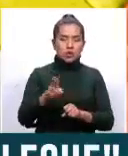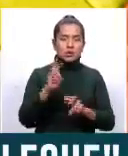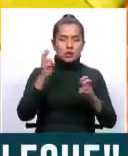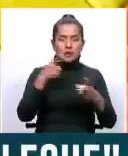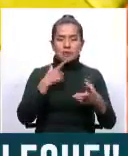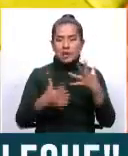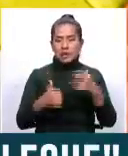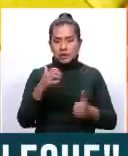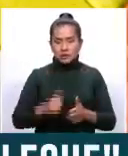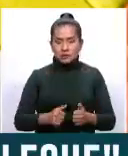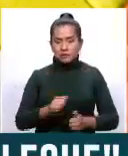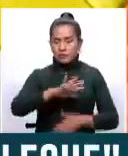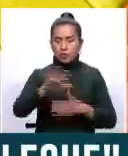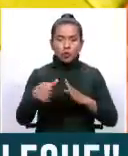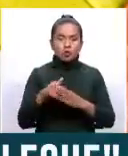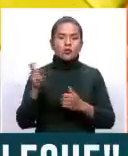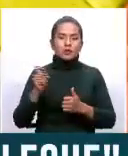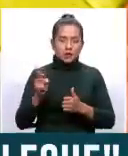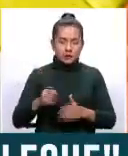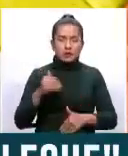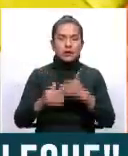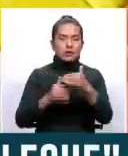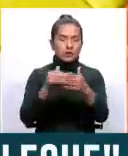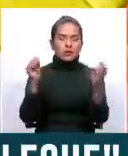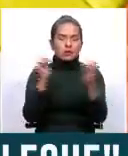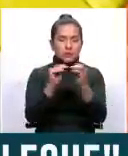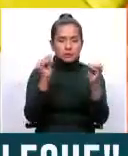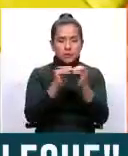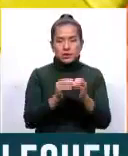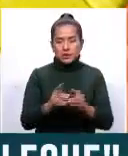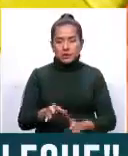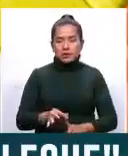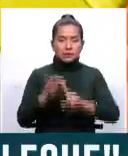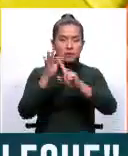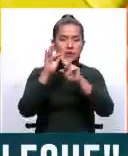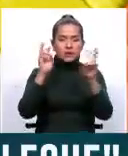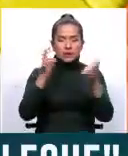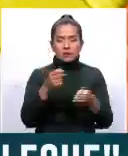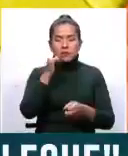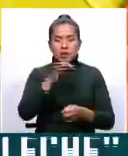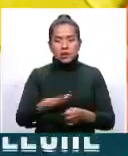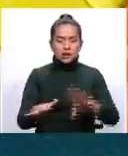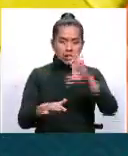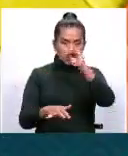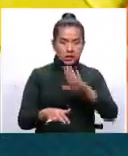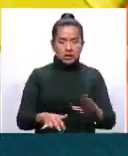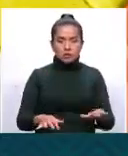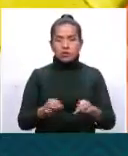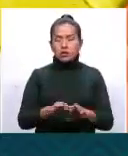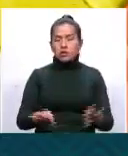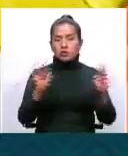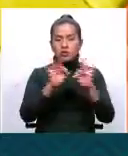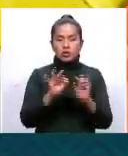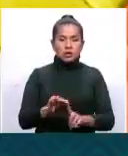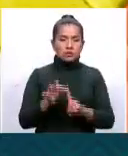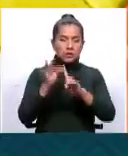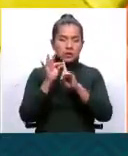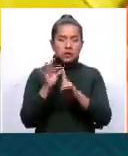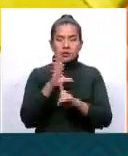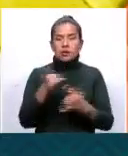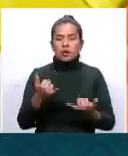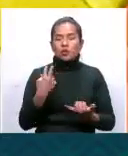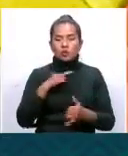leche, que es necesario seguir avanzando en eso, especialmente en las niñas, niños, entonces eso vamos a